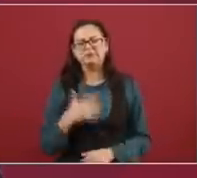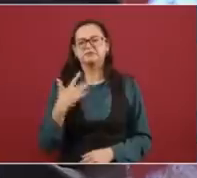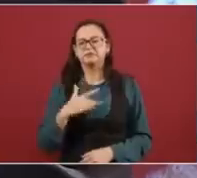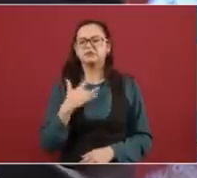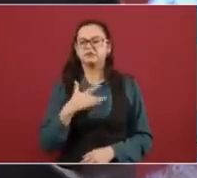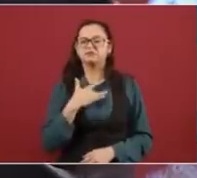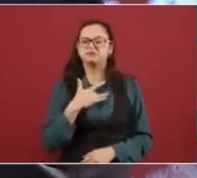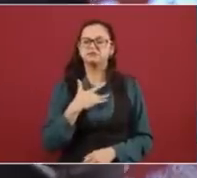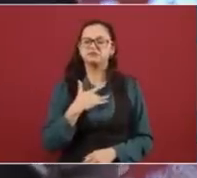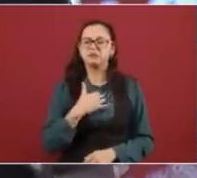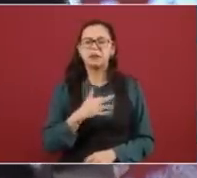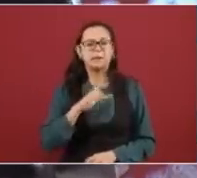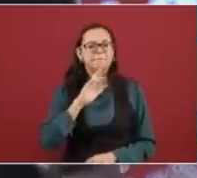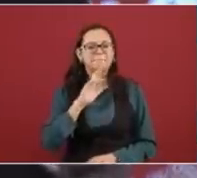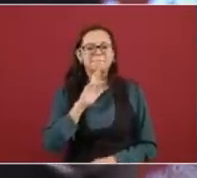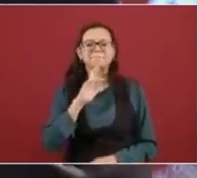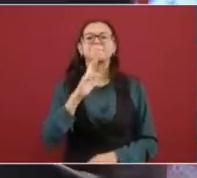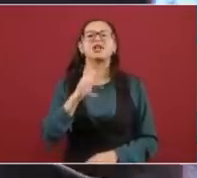tener una política